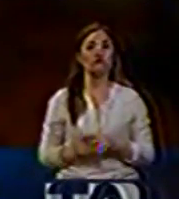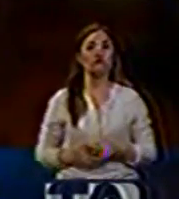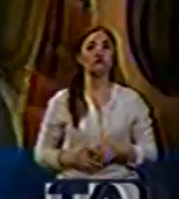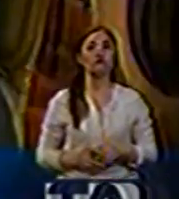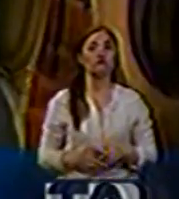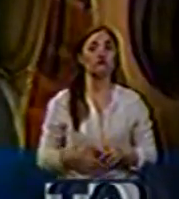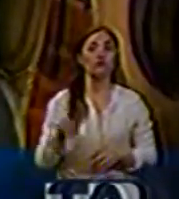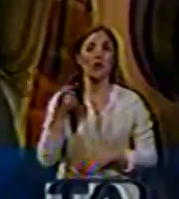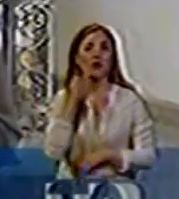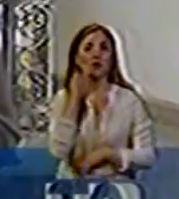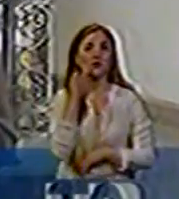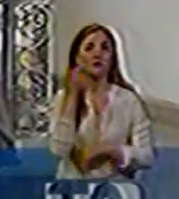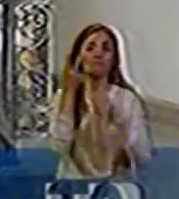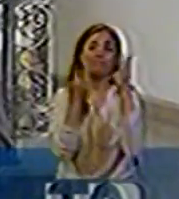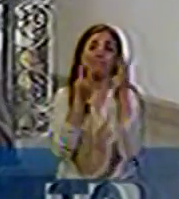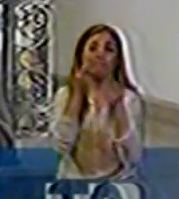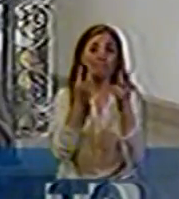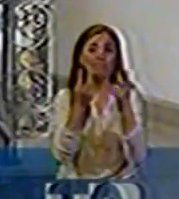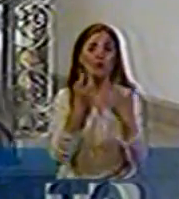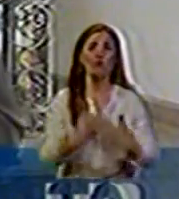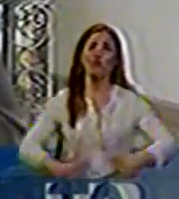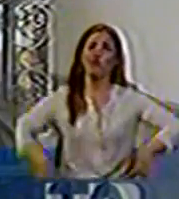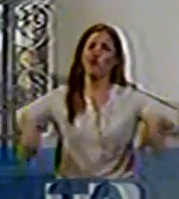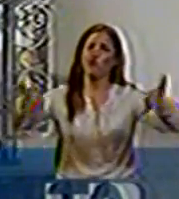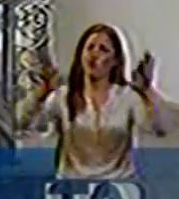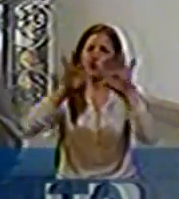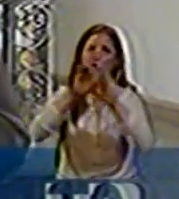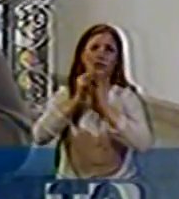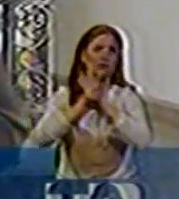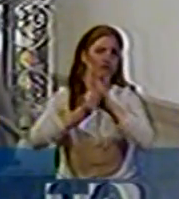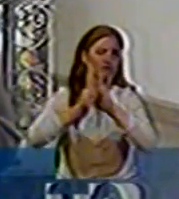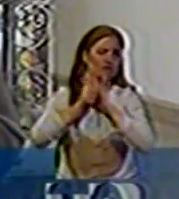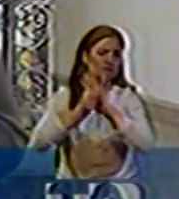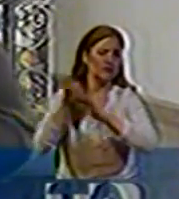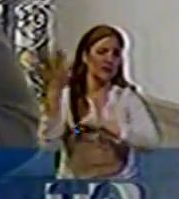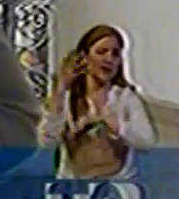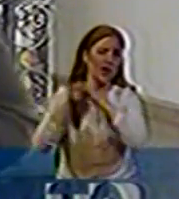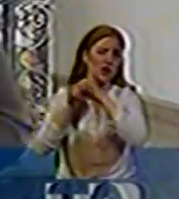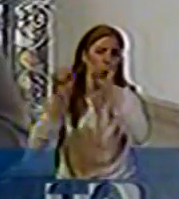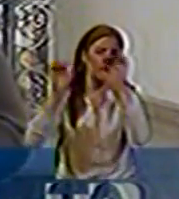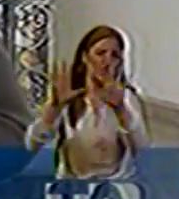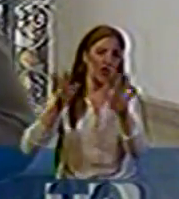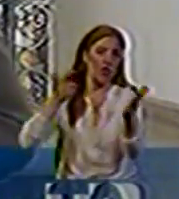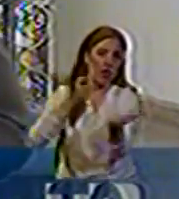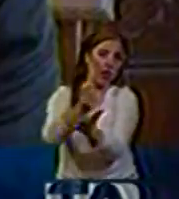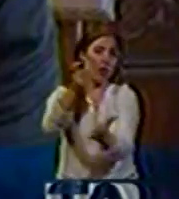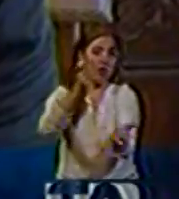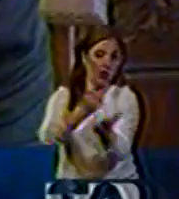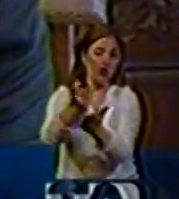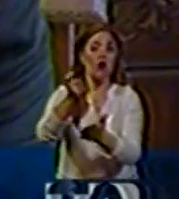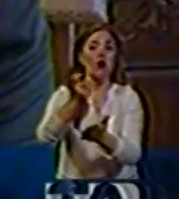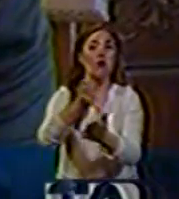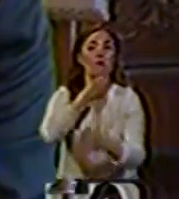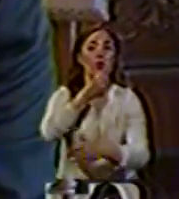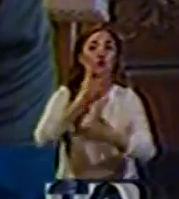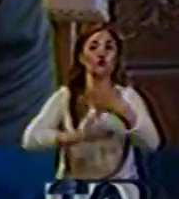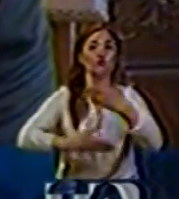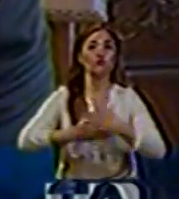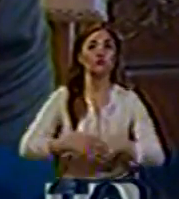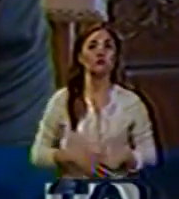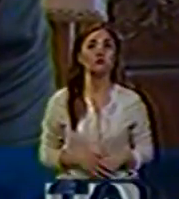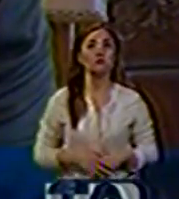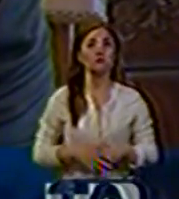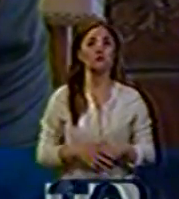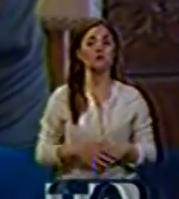su parte, dijo que esta visita tenía una importancia simbólica después de una década de persecución al periodismo. El Ecuador está viviendo un nuevo